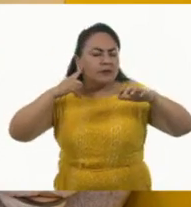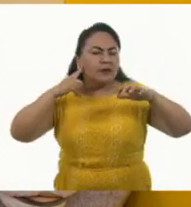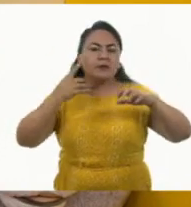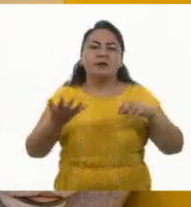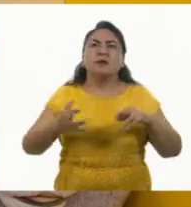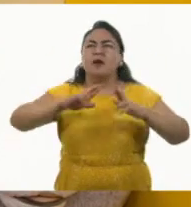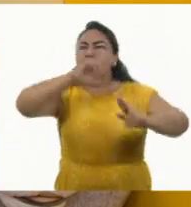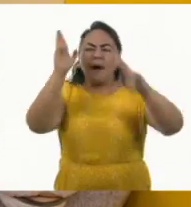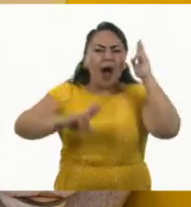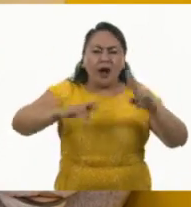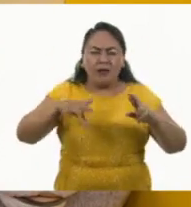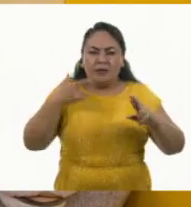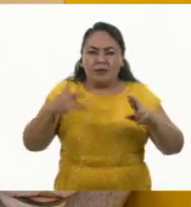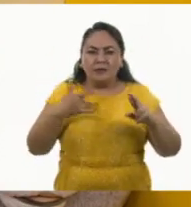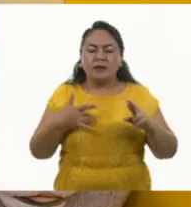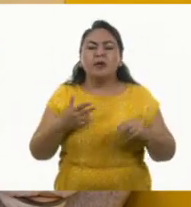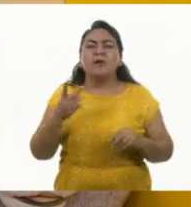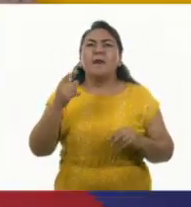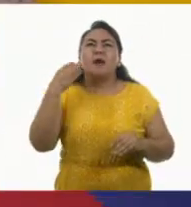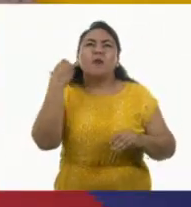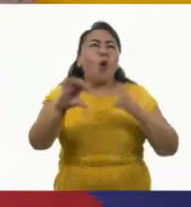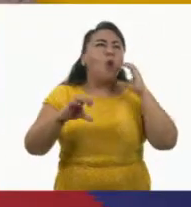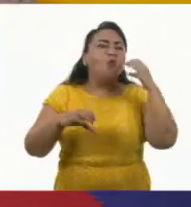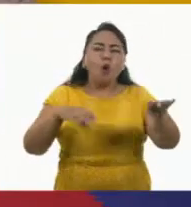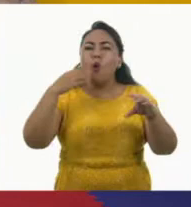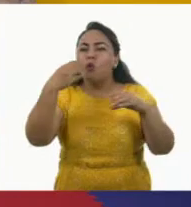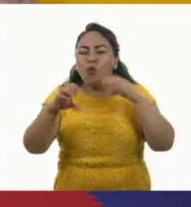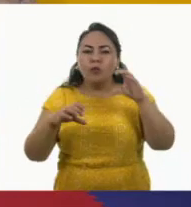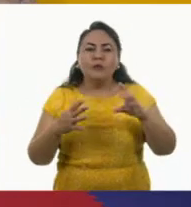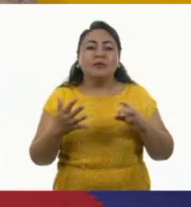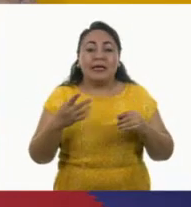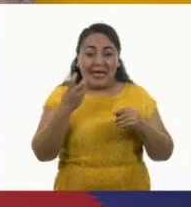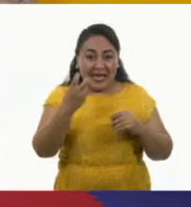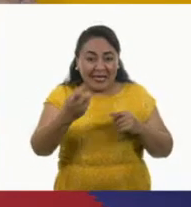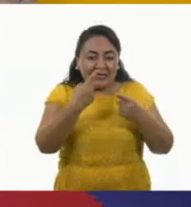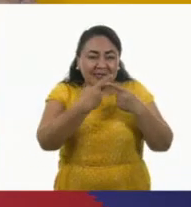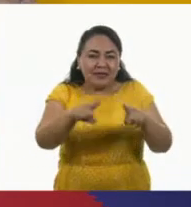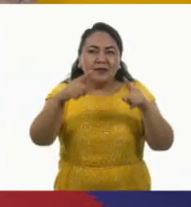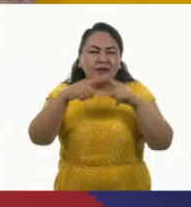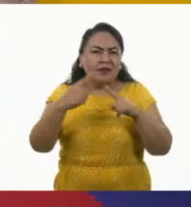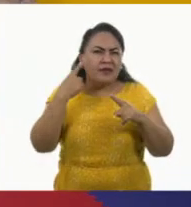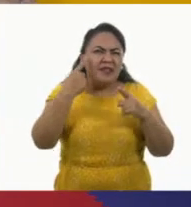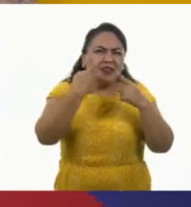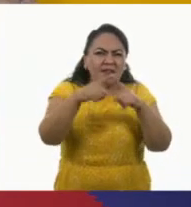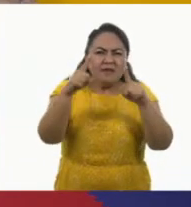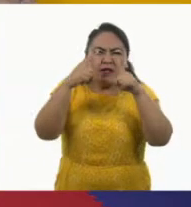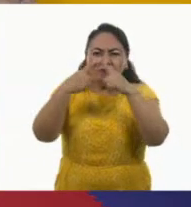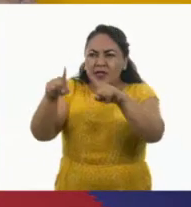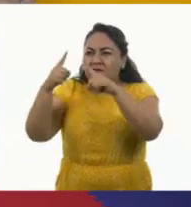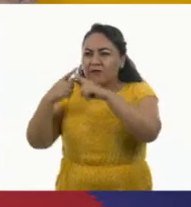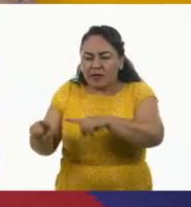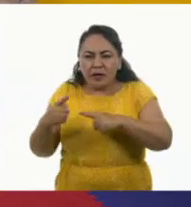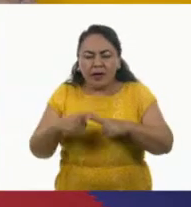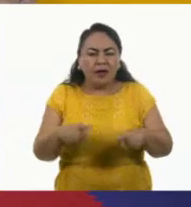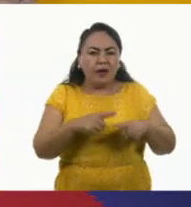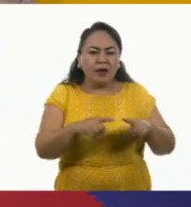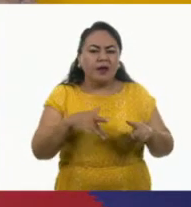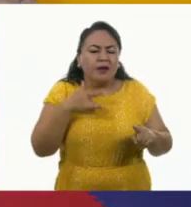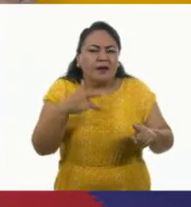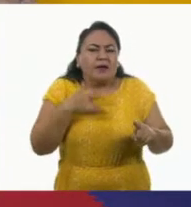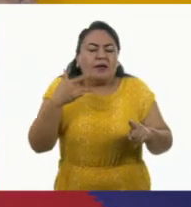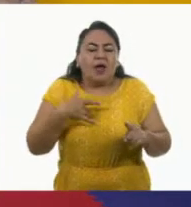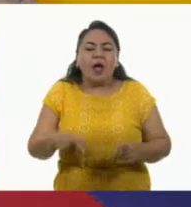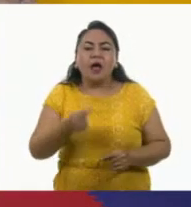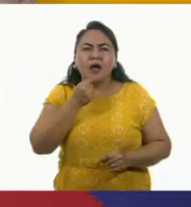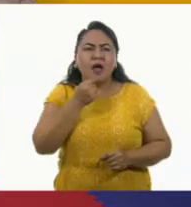al correr, los ladridos de los perros. Esas pequeñas escenas sonoras, esos actos de escucha ayudan a los